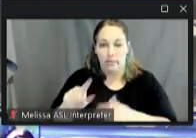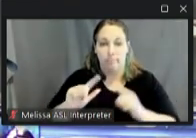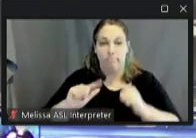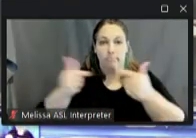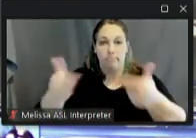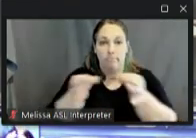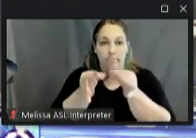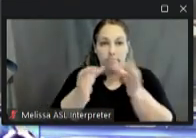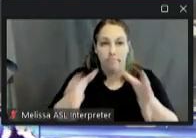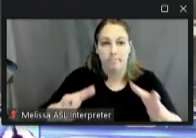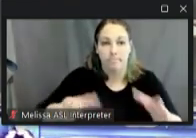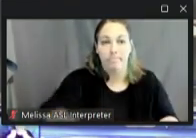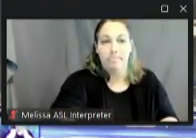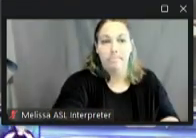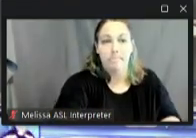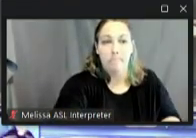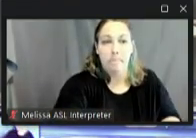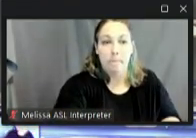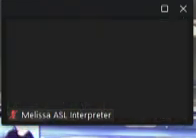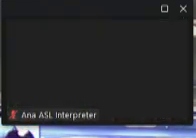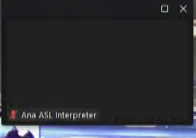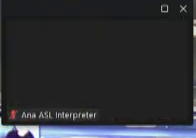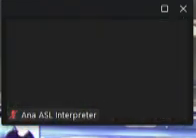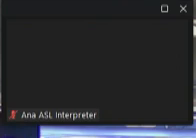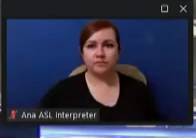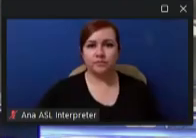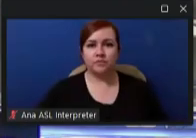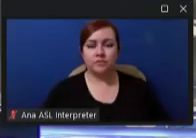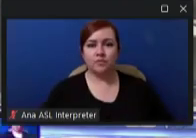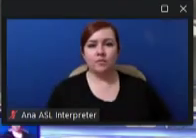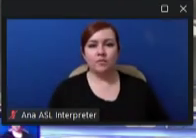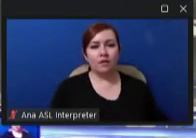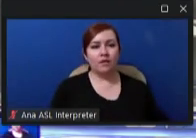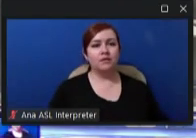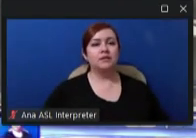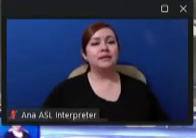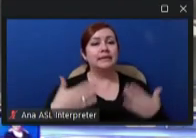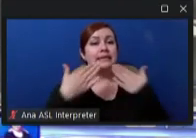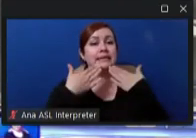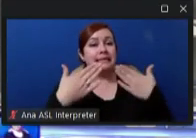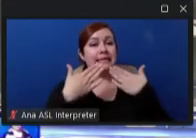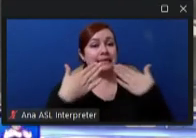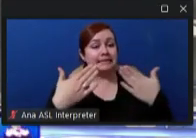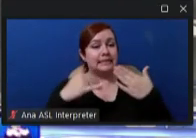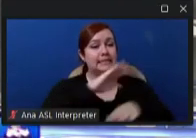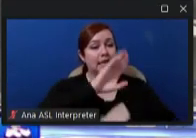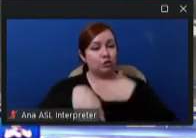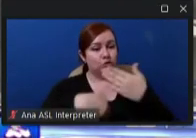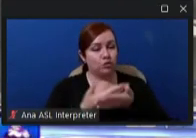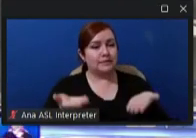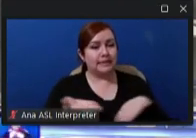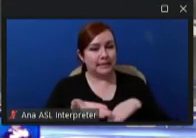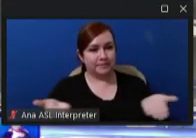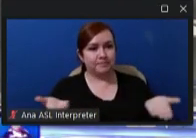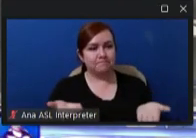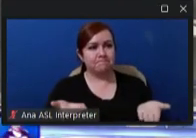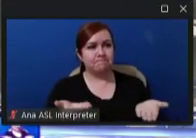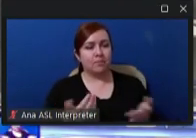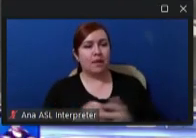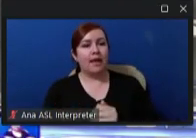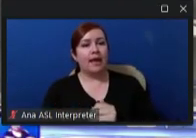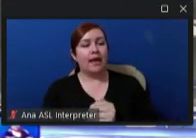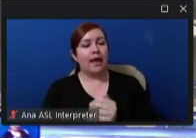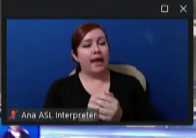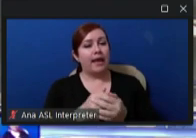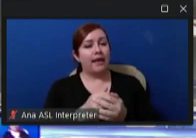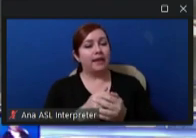Gracias, honorables comisionados, miembros de la sociedad civil y público en general. En la esfera de la salud se han implementado